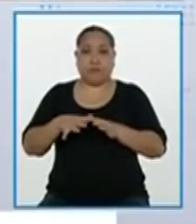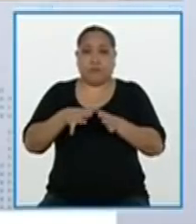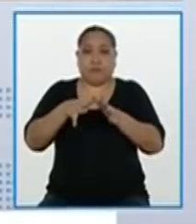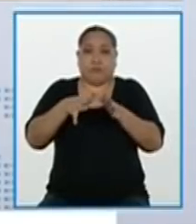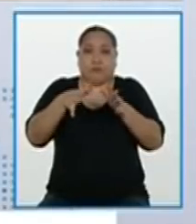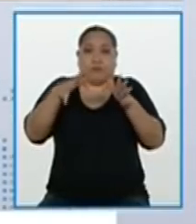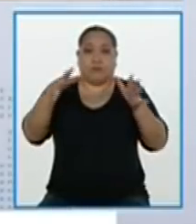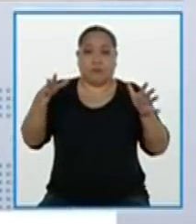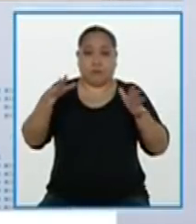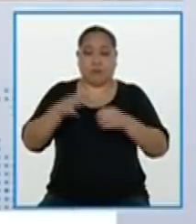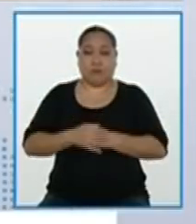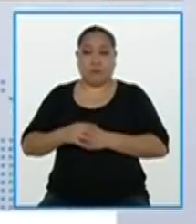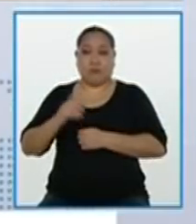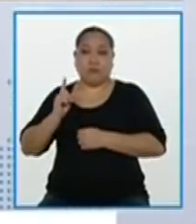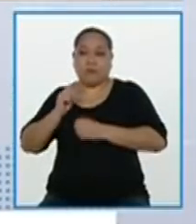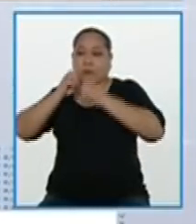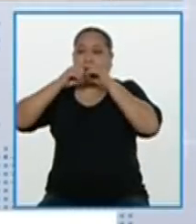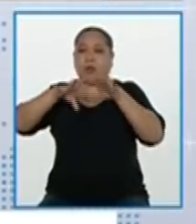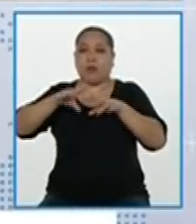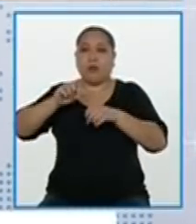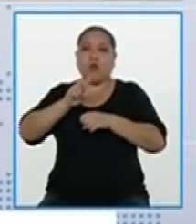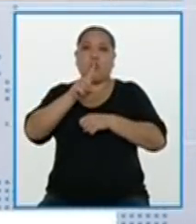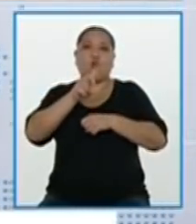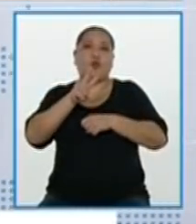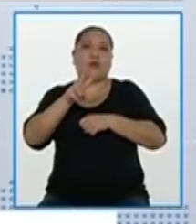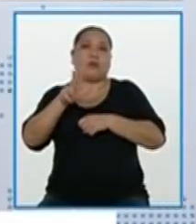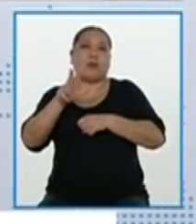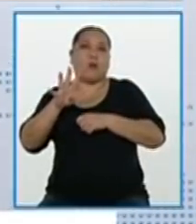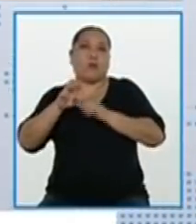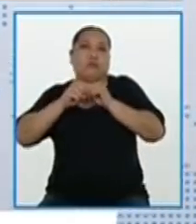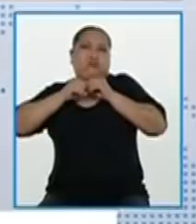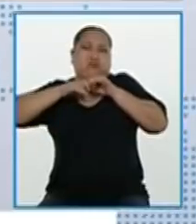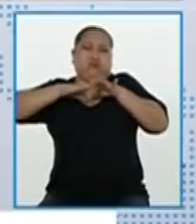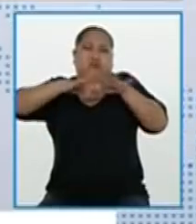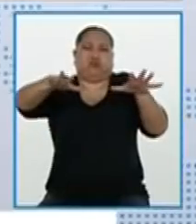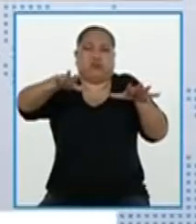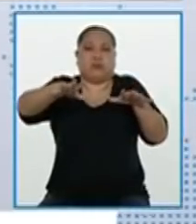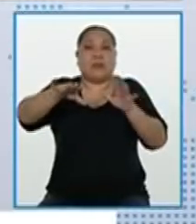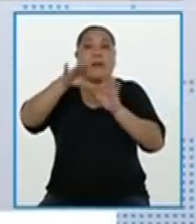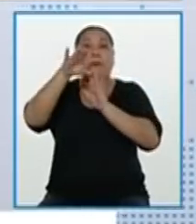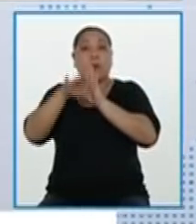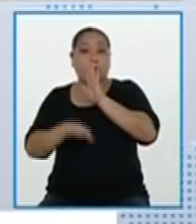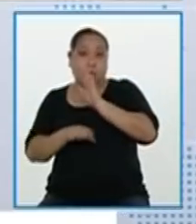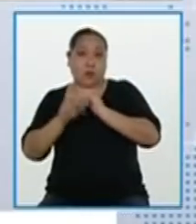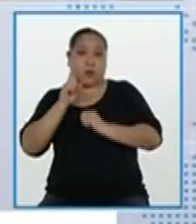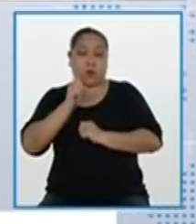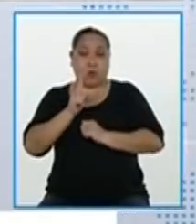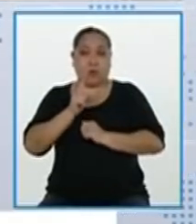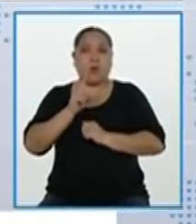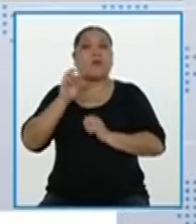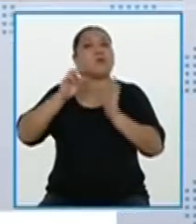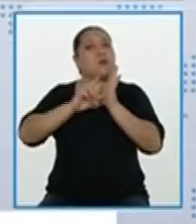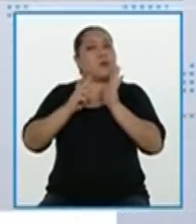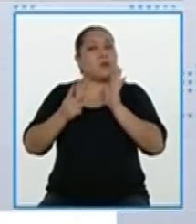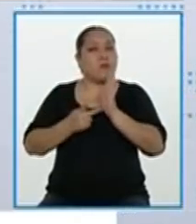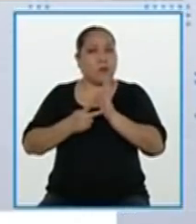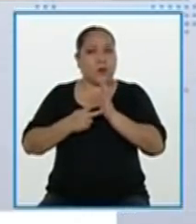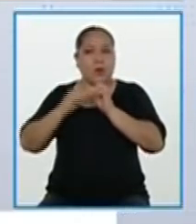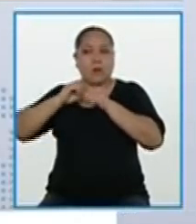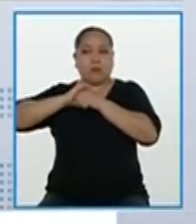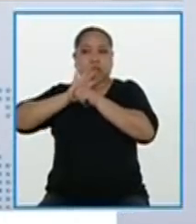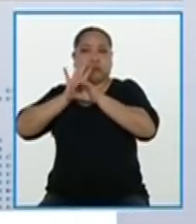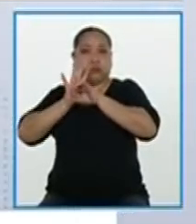rubro de proveedores mineros. No, va a haber una diferencia muy grande entre sectores. Y acá permíteme hacer un comentario adicional respecto de las